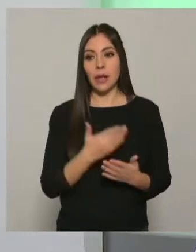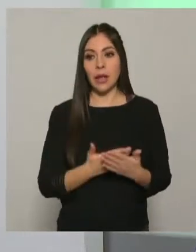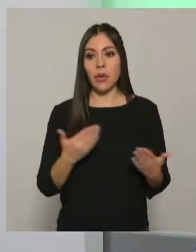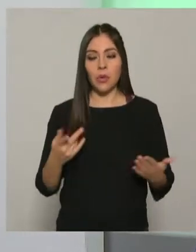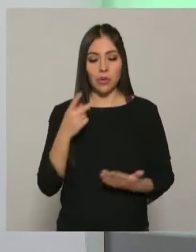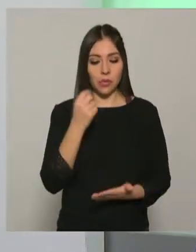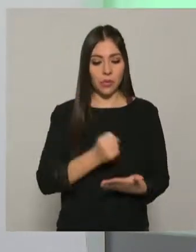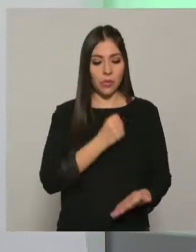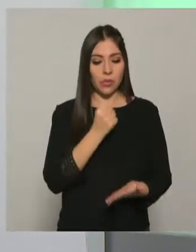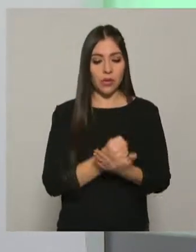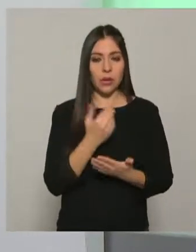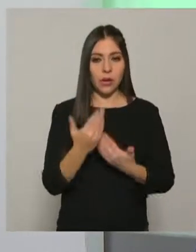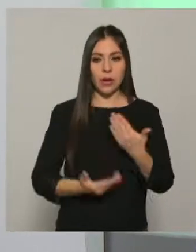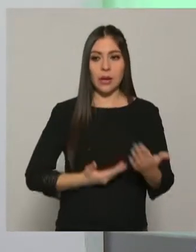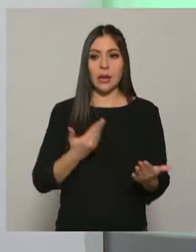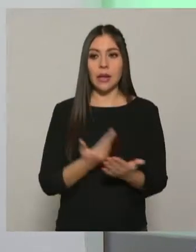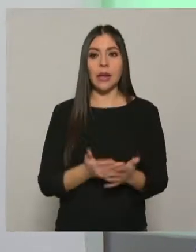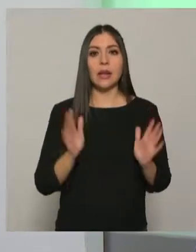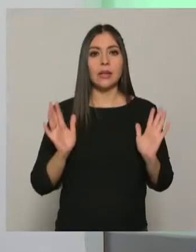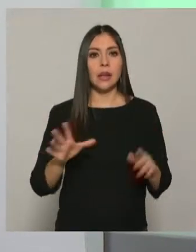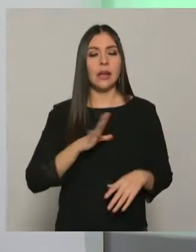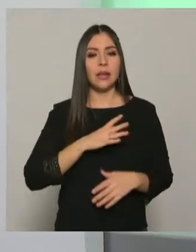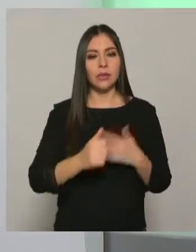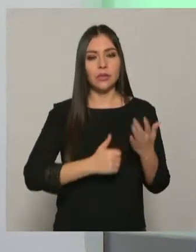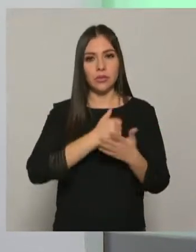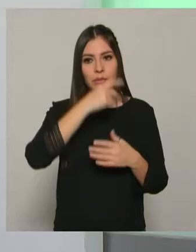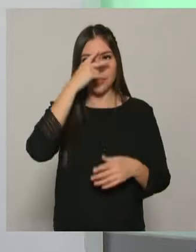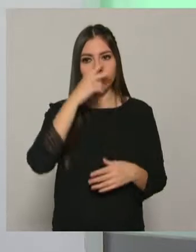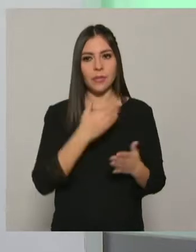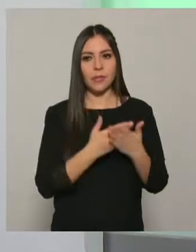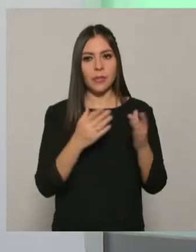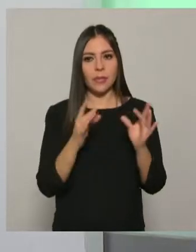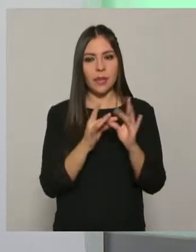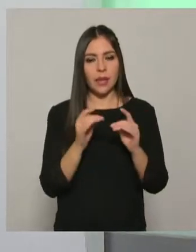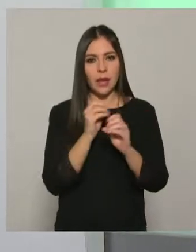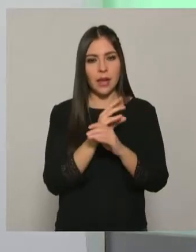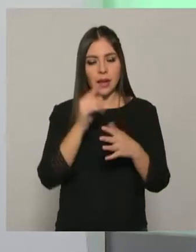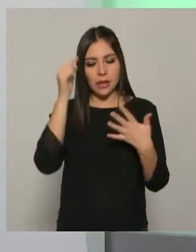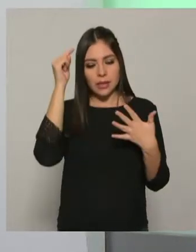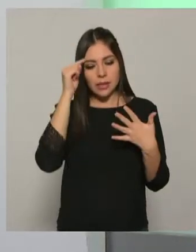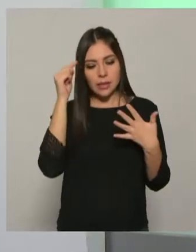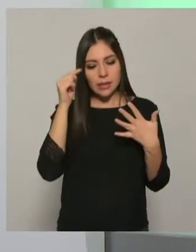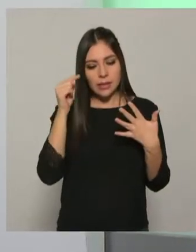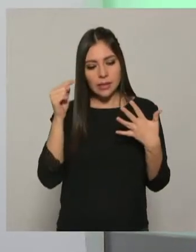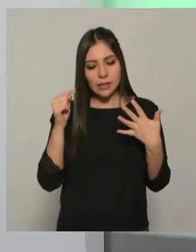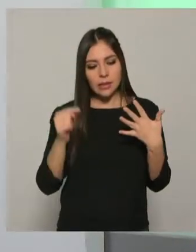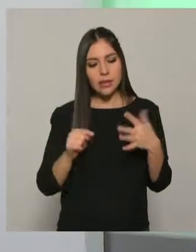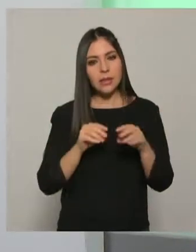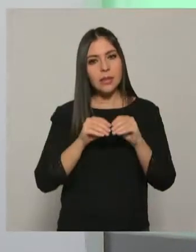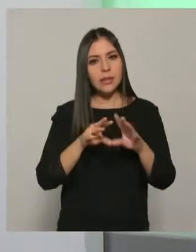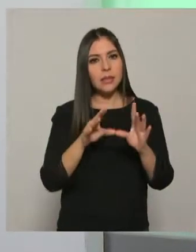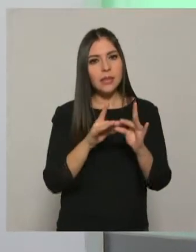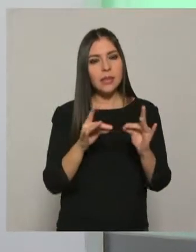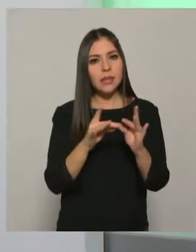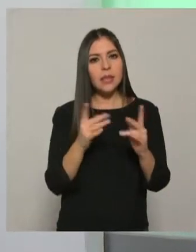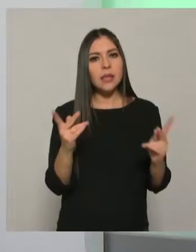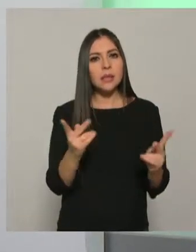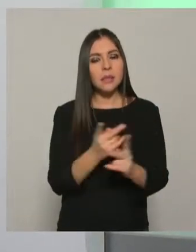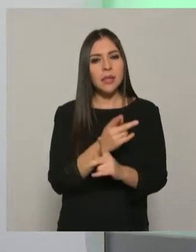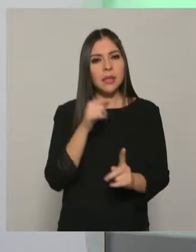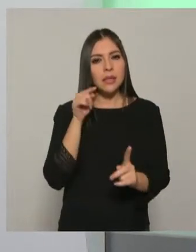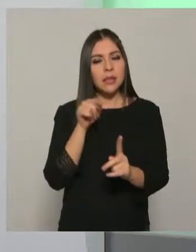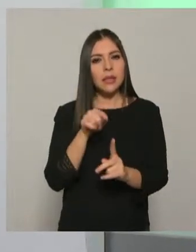dictamen pues lo tenían en el Congreso de la Ciudad de México? Vamos a aclarar punto por punto para dar a conocer cuál es la situación de